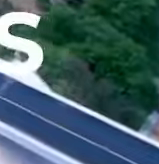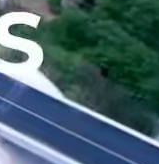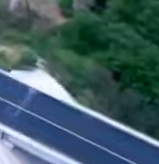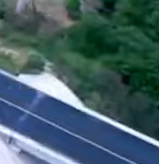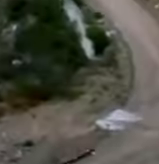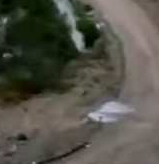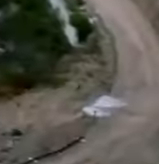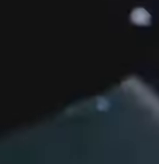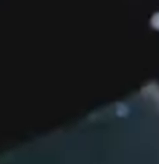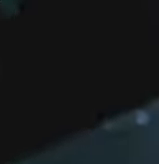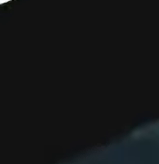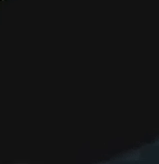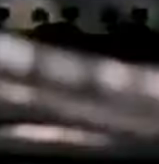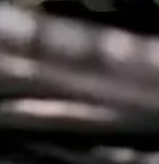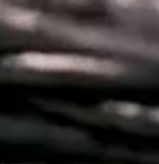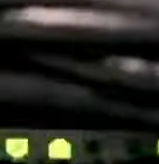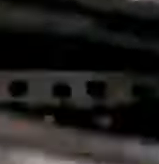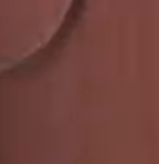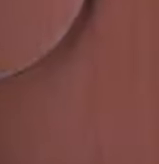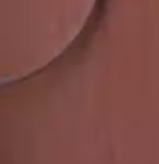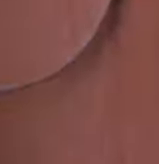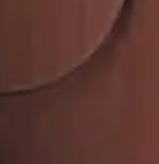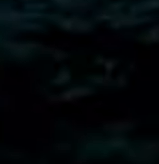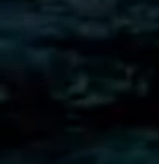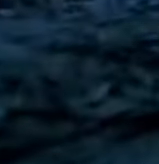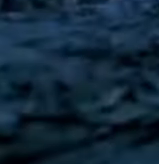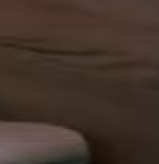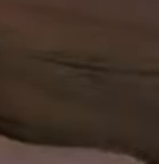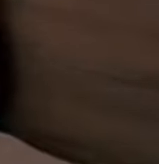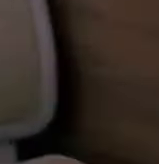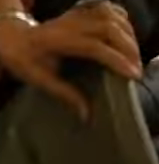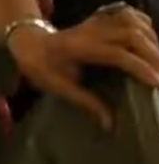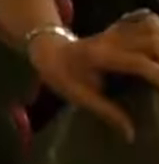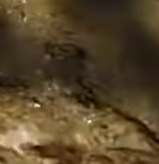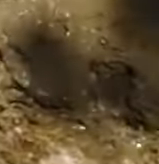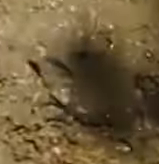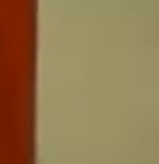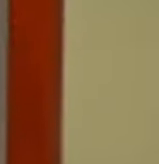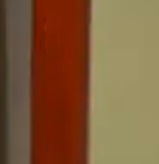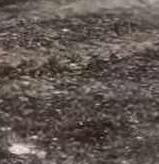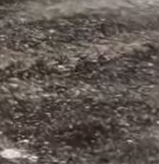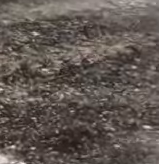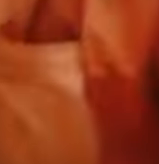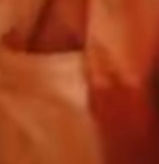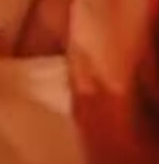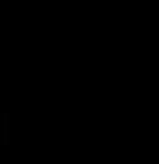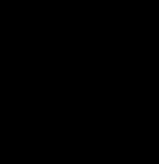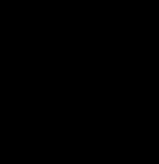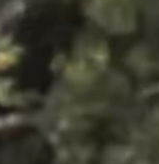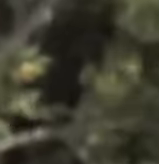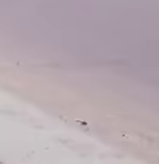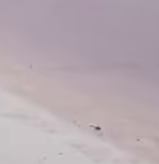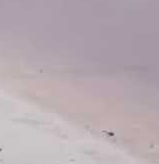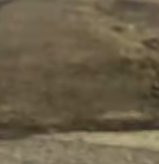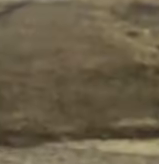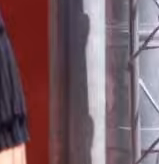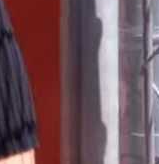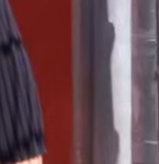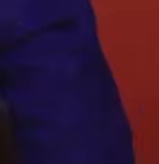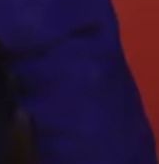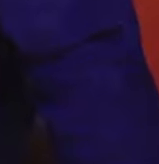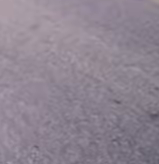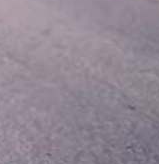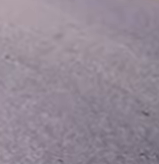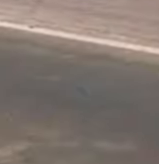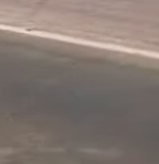millones de pesos para beneficio de los 129 millones de mexicanos. Más que números, nuestro compromiso es con el pueblo